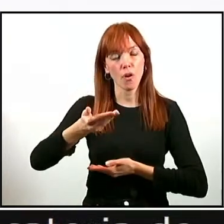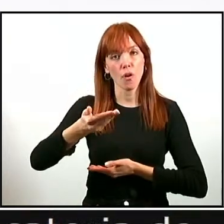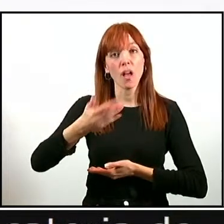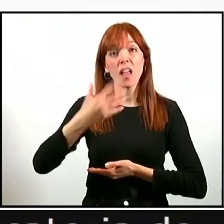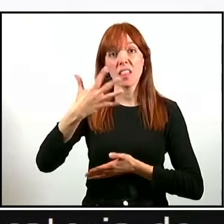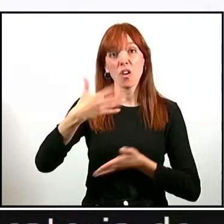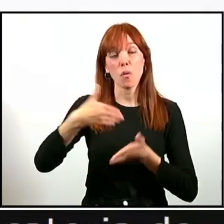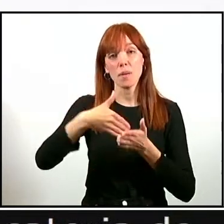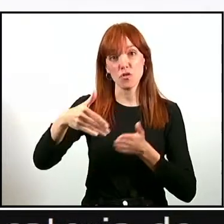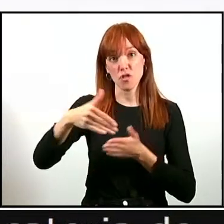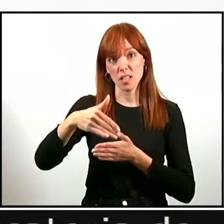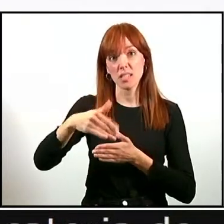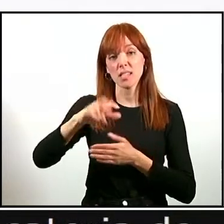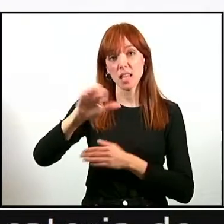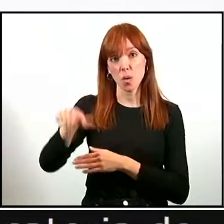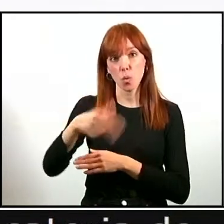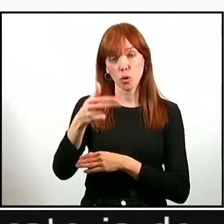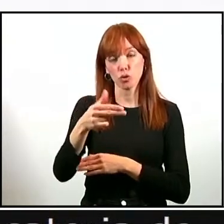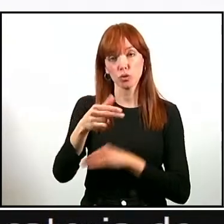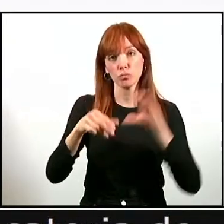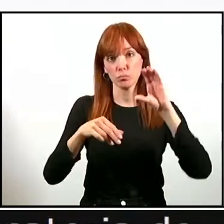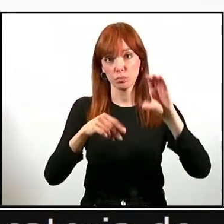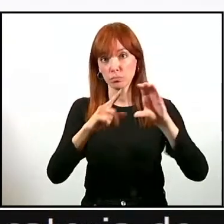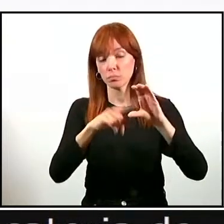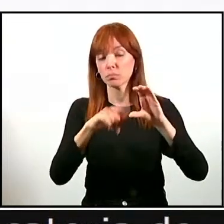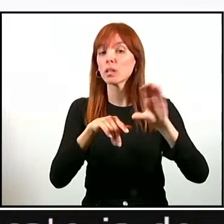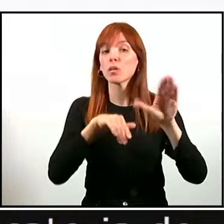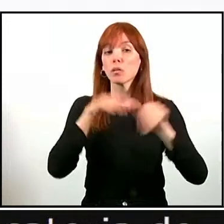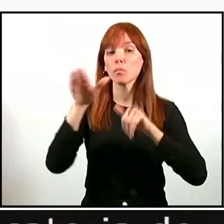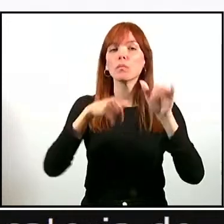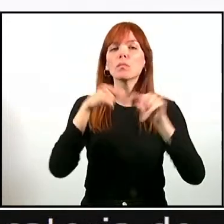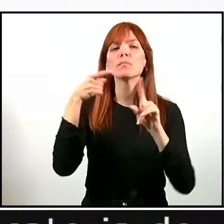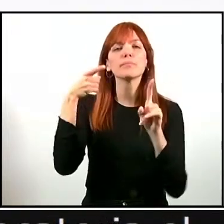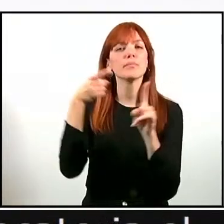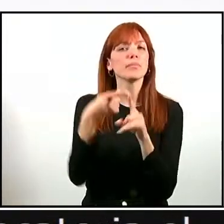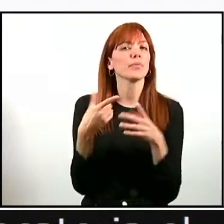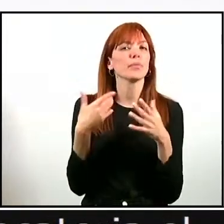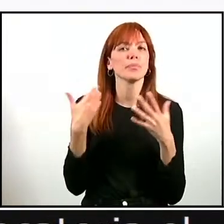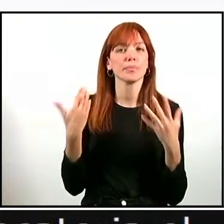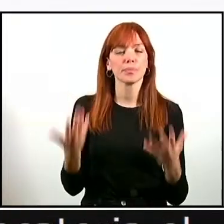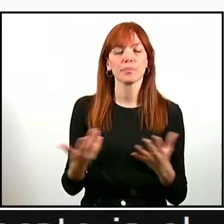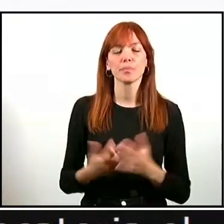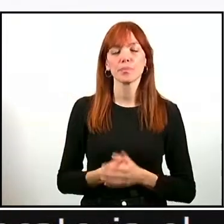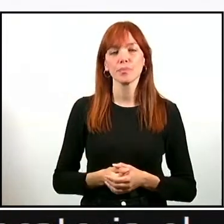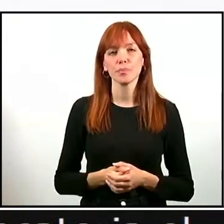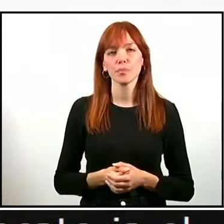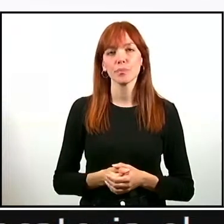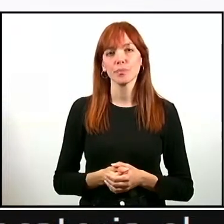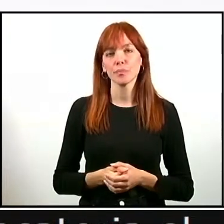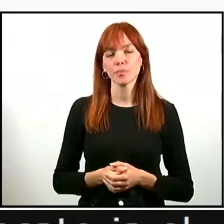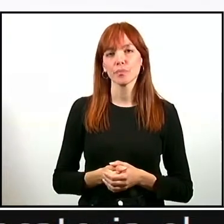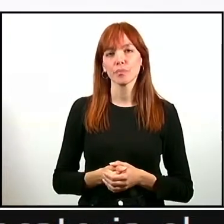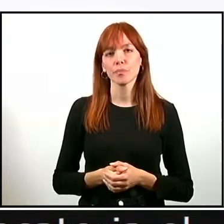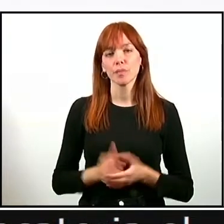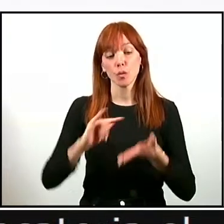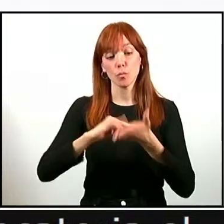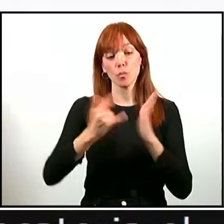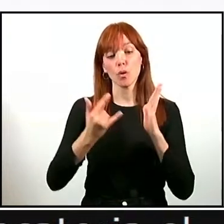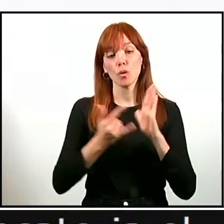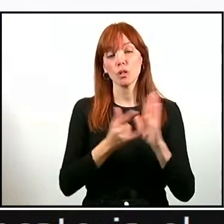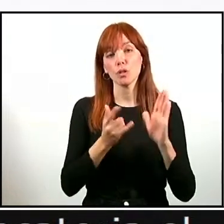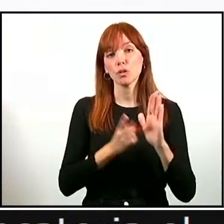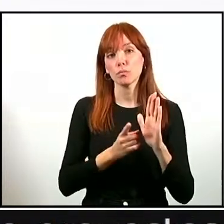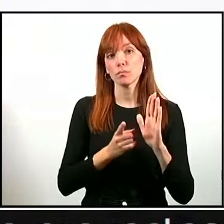5.350.000 euros y esta convocatoria, el objetivo de esta convocatoria es el desarrollo de proyectos que tengan